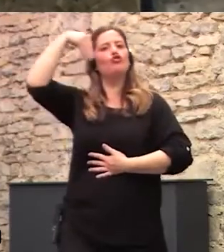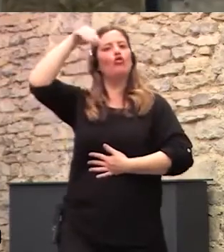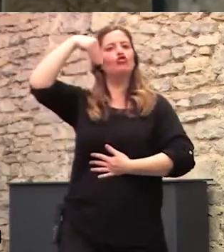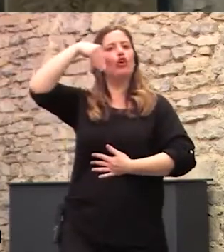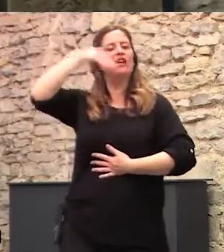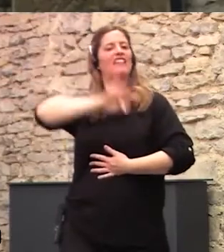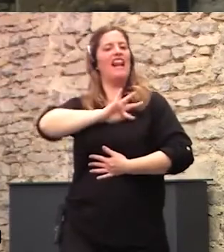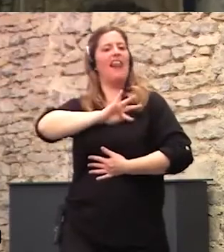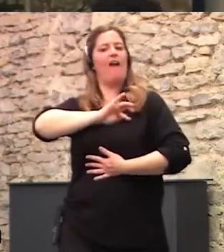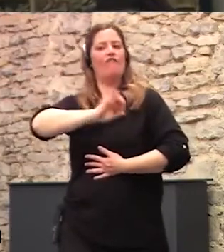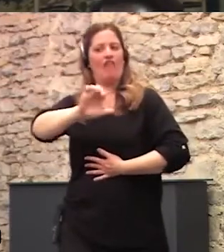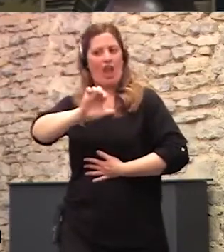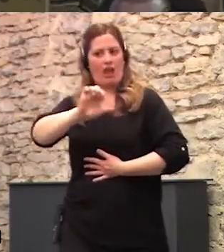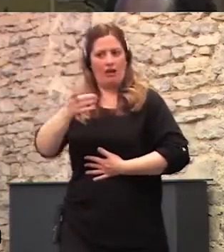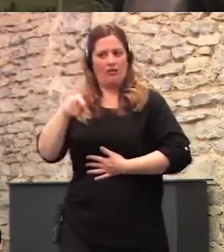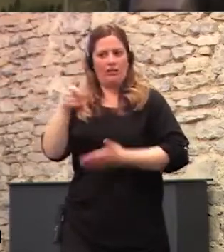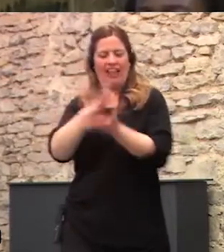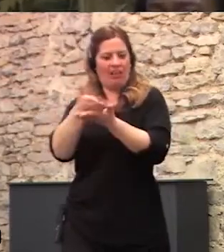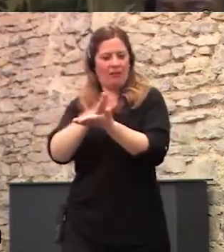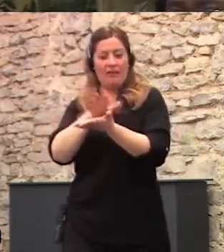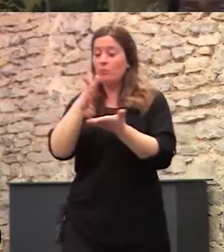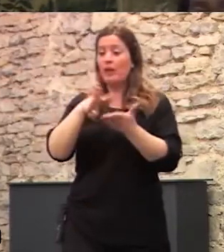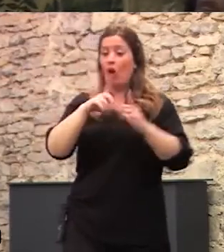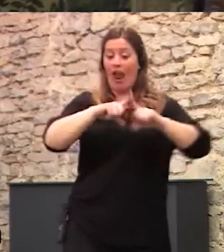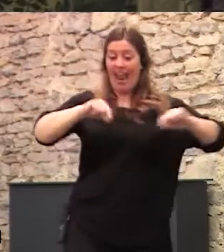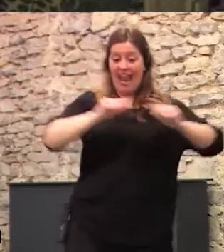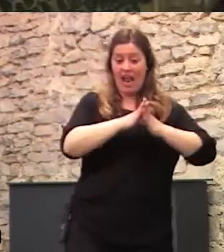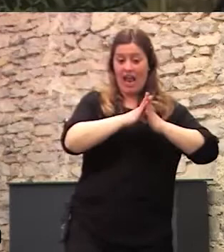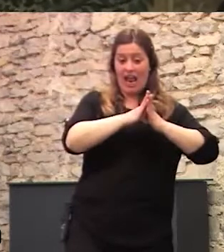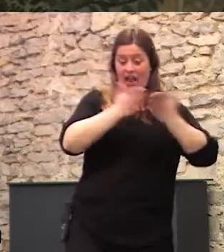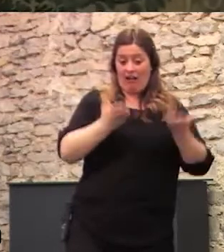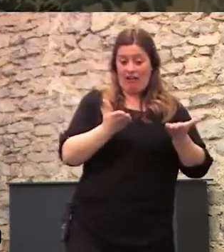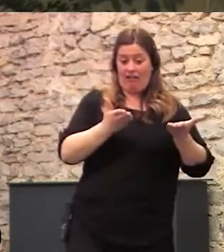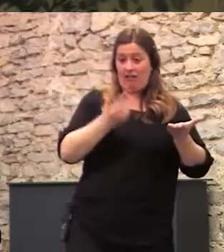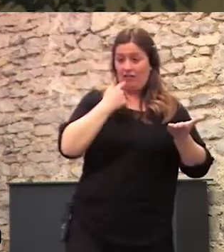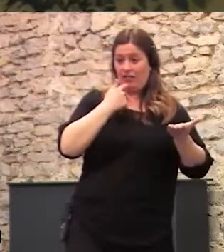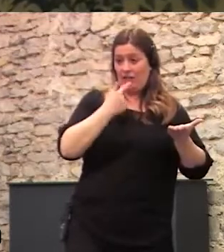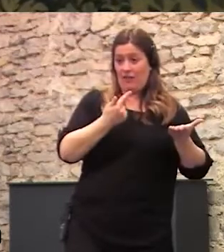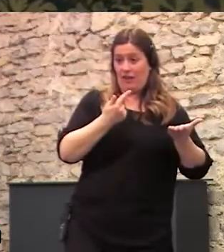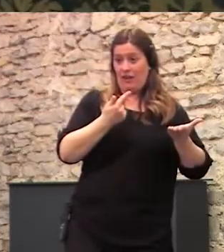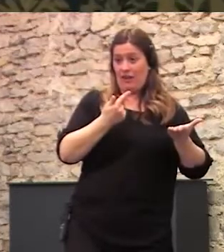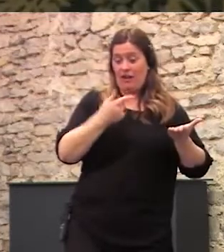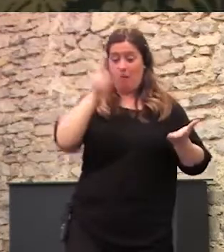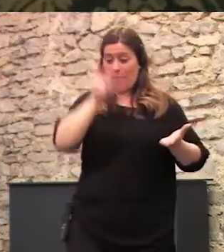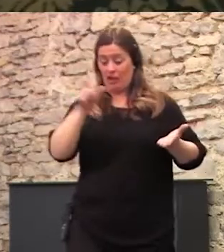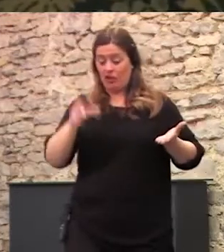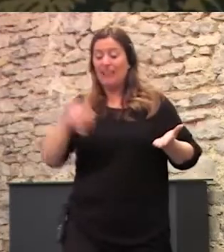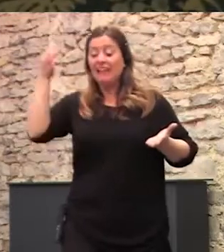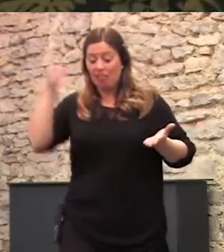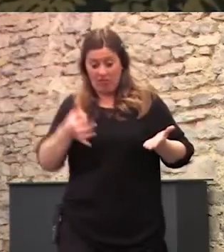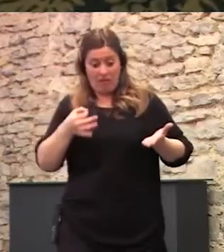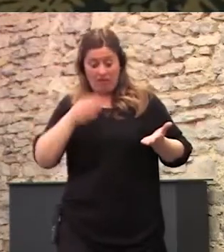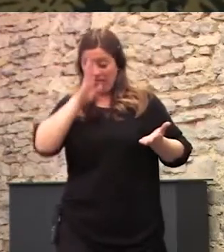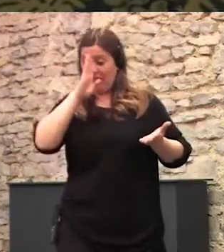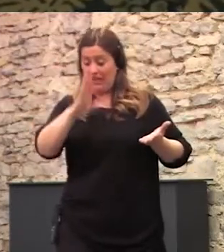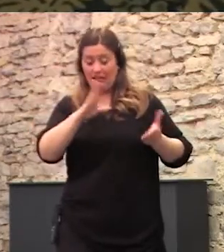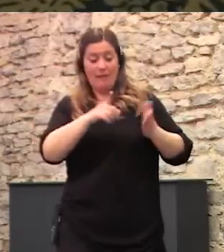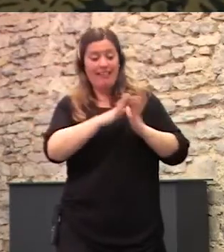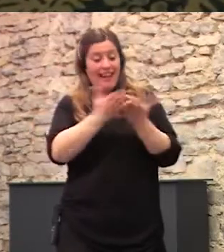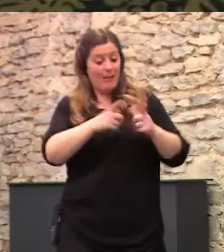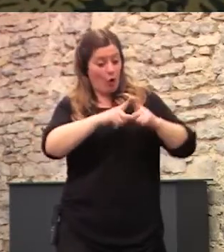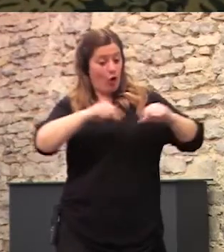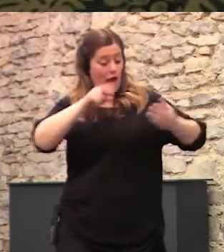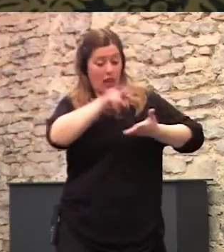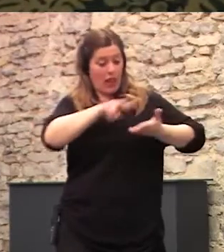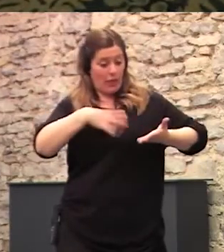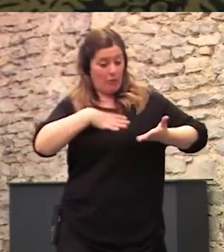normal, o sea, el Islam inicial lo que dice es que las personas pueden leer el Corán directamente, sin que haya esta